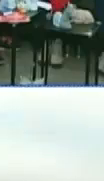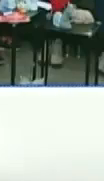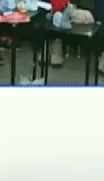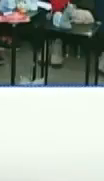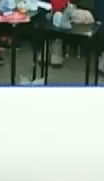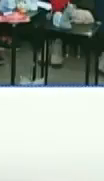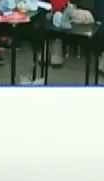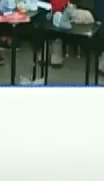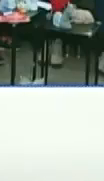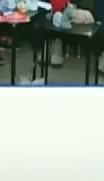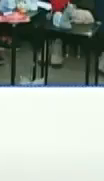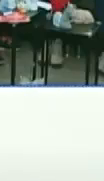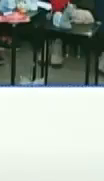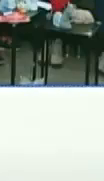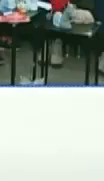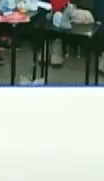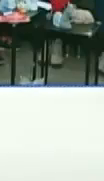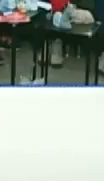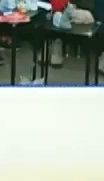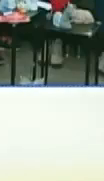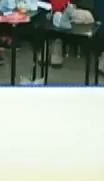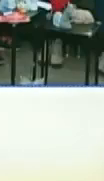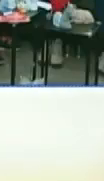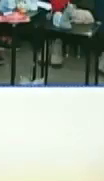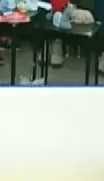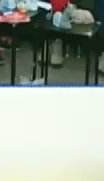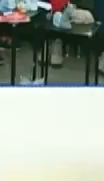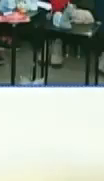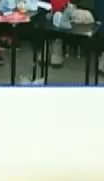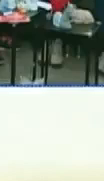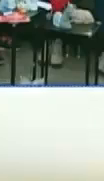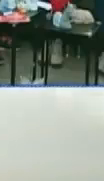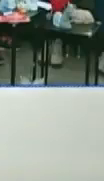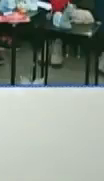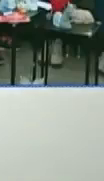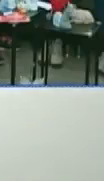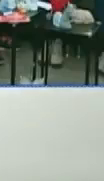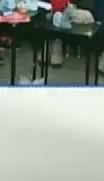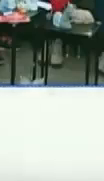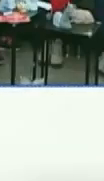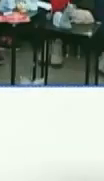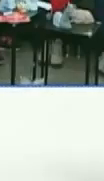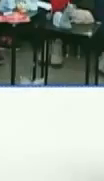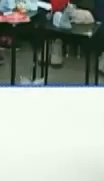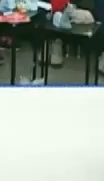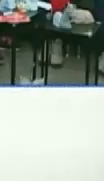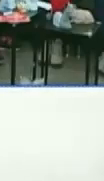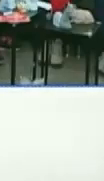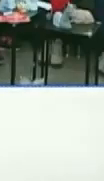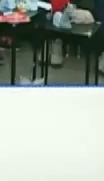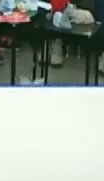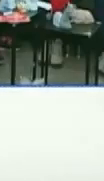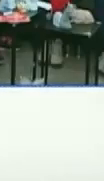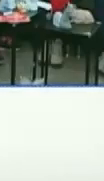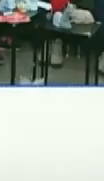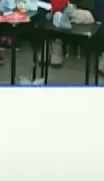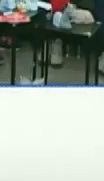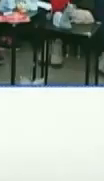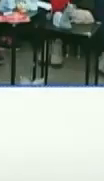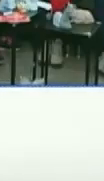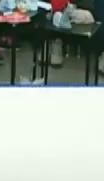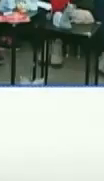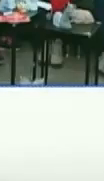En el Castaño, ustedes vieron las piedras que bajaron en el Castaño. Es una cosa impresionante. Piedras de 2-3 metros